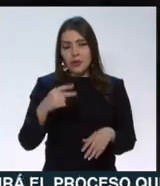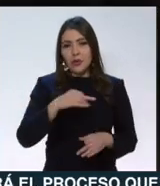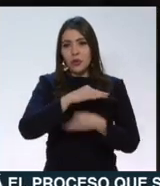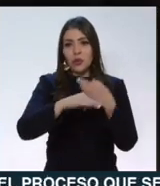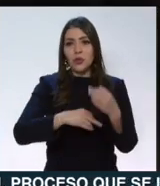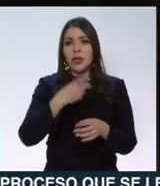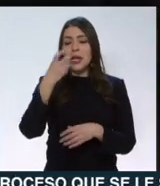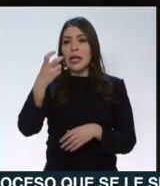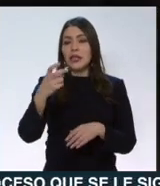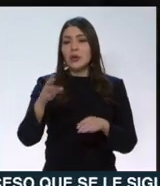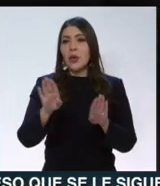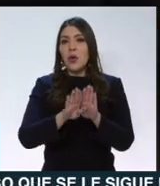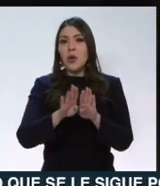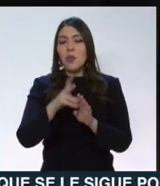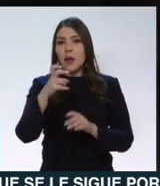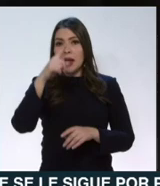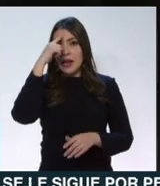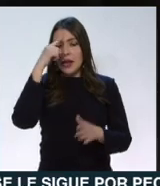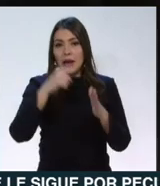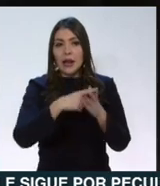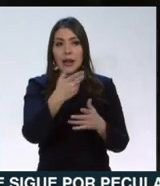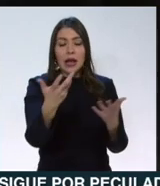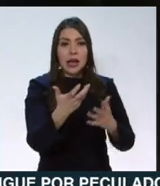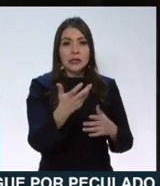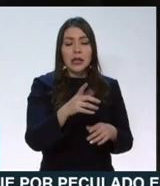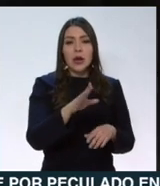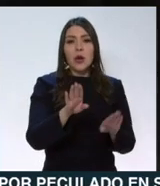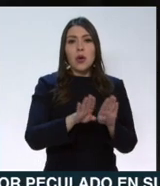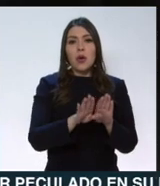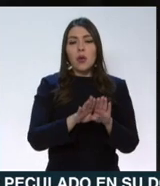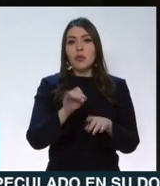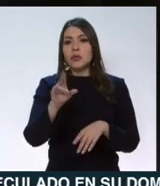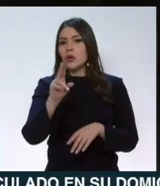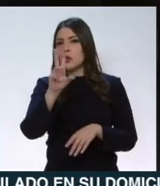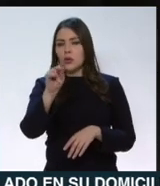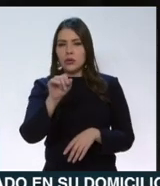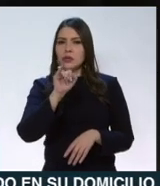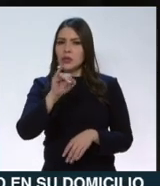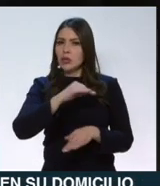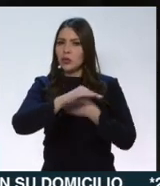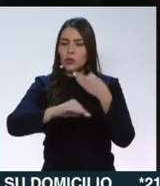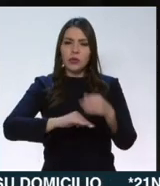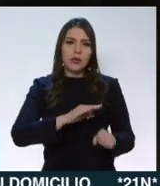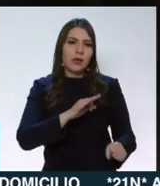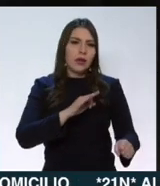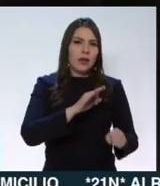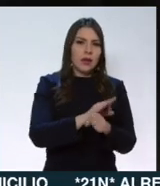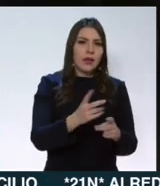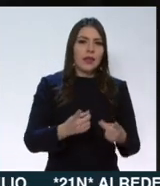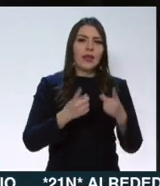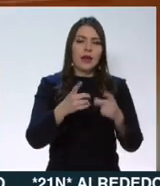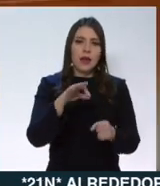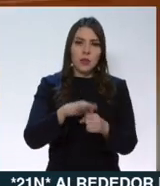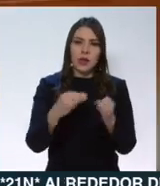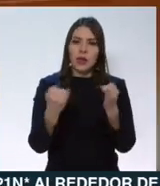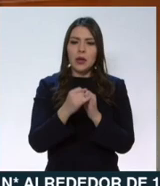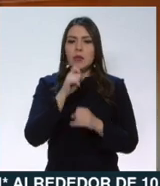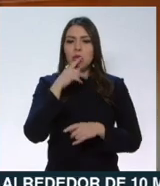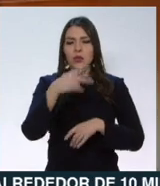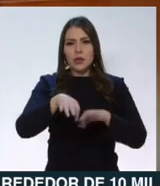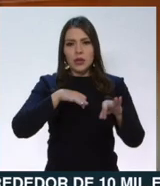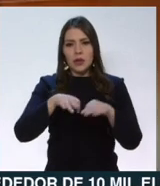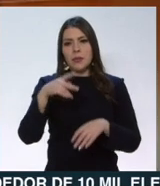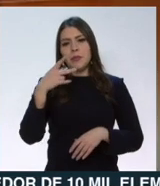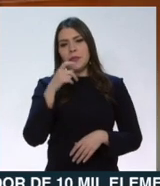blanco, ya lo respaldamos con el voto, lo vamos a respaldar también con nuestras acciones,